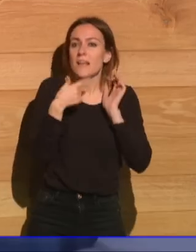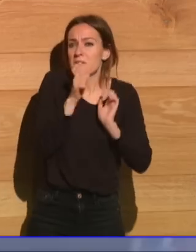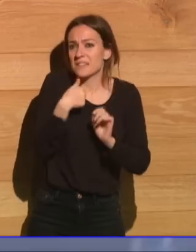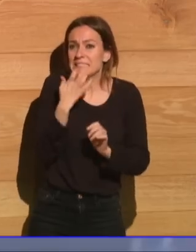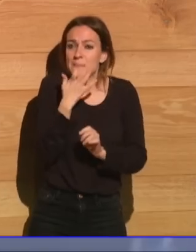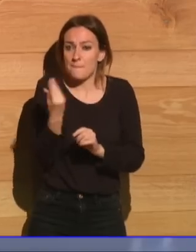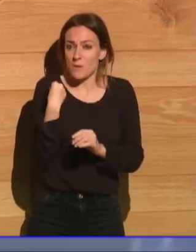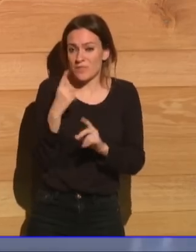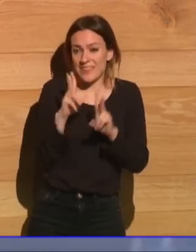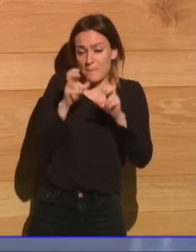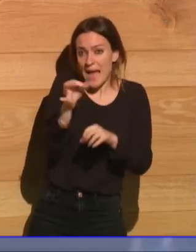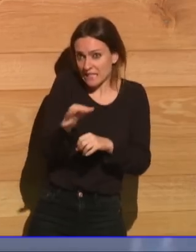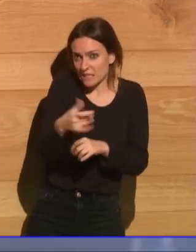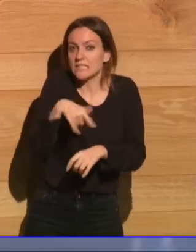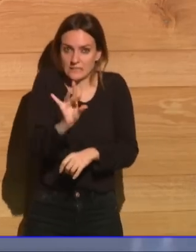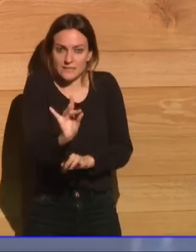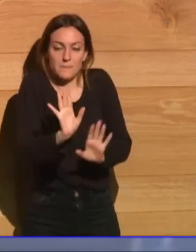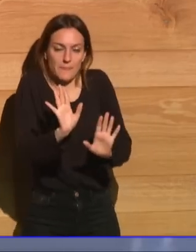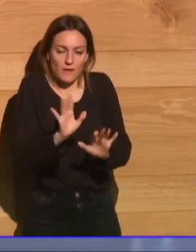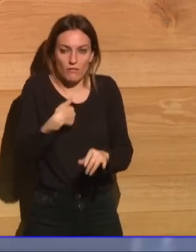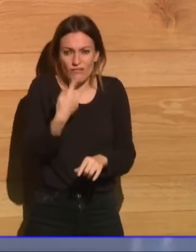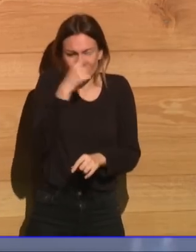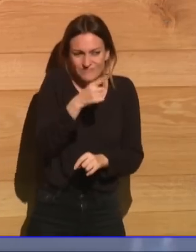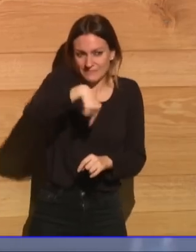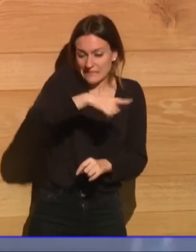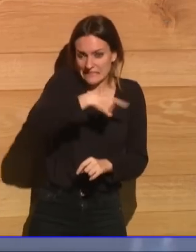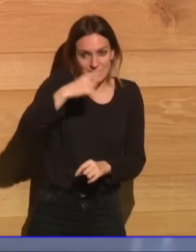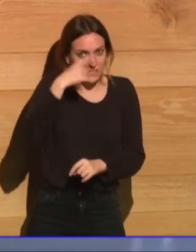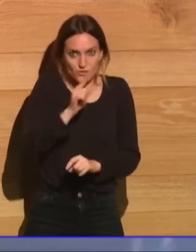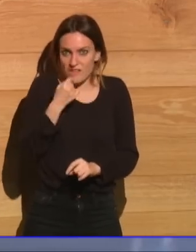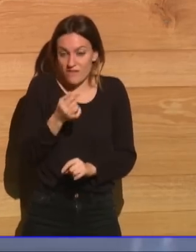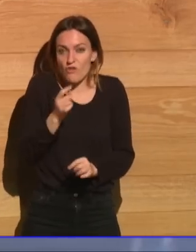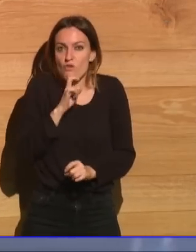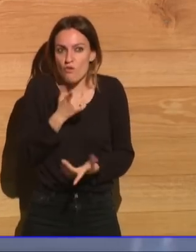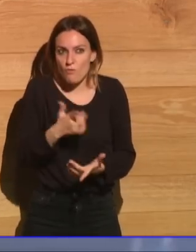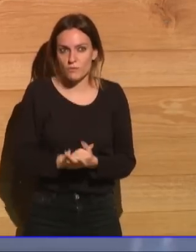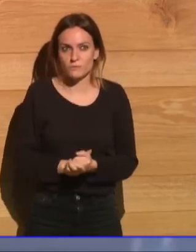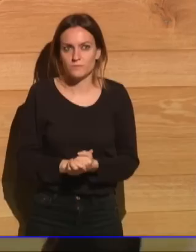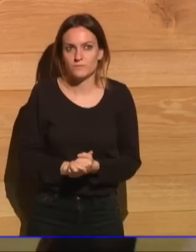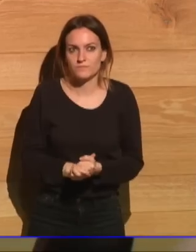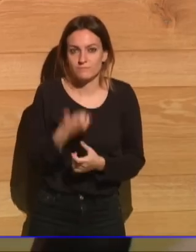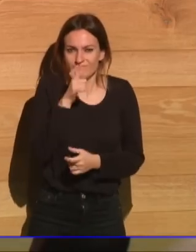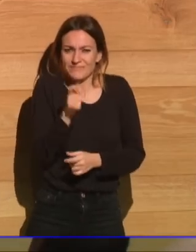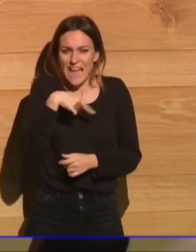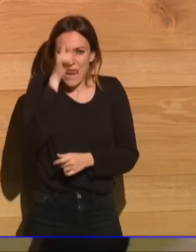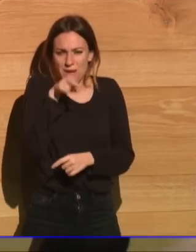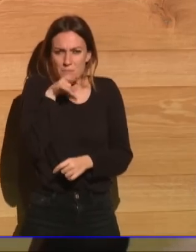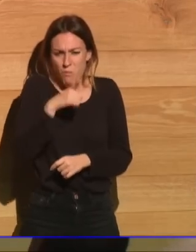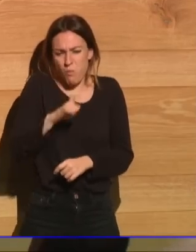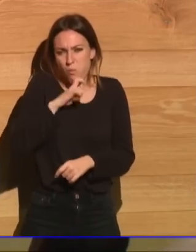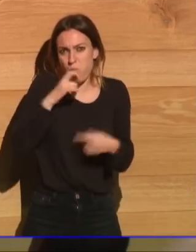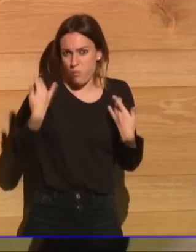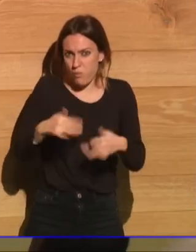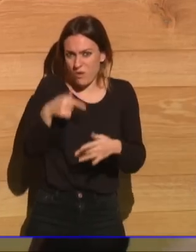de Luftwaffe. islas. O sea, lo que es no lo sabemos decir nadie. La Luftwaffe. Porque el alemán es muy difícil. Heinkel, Muy difícil, el alemán es complicadísimo. Una estaca,